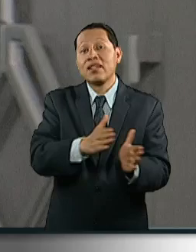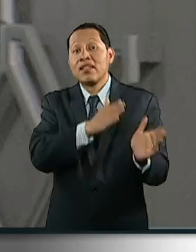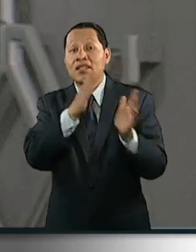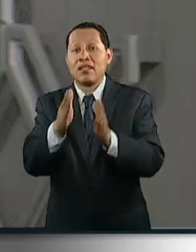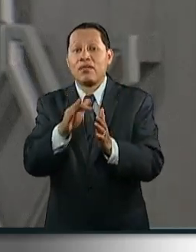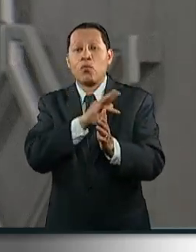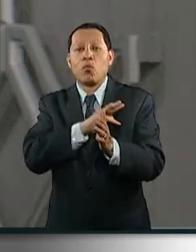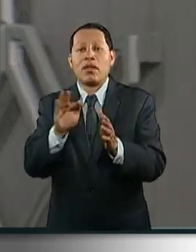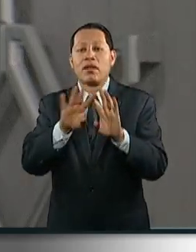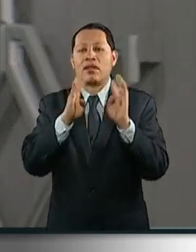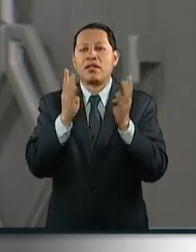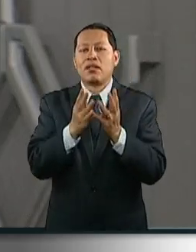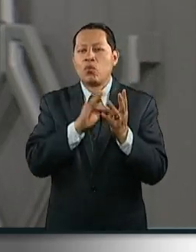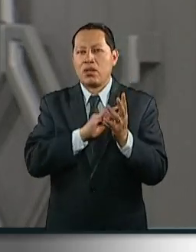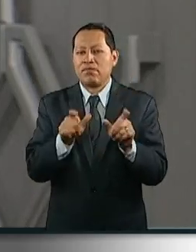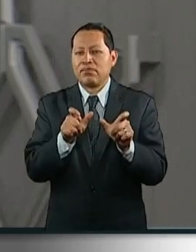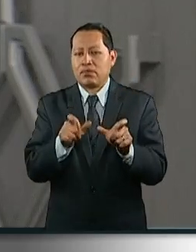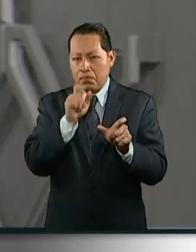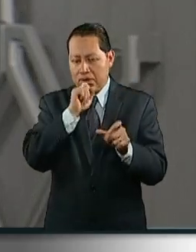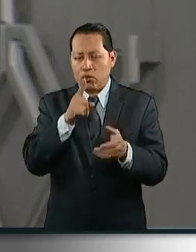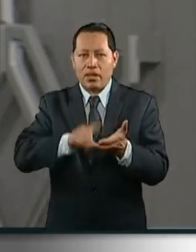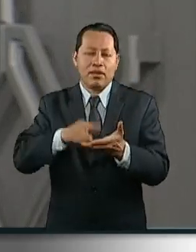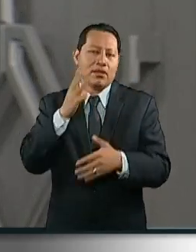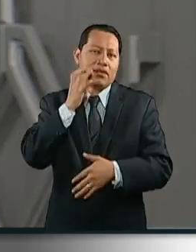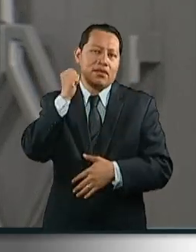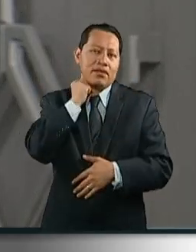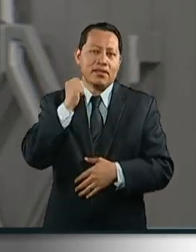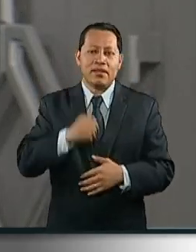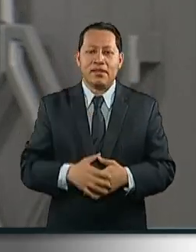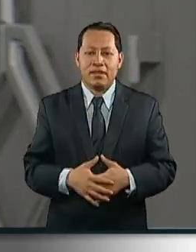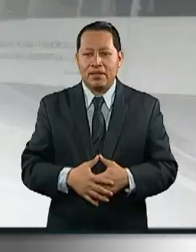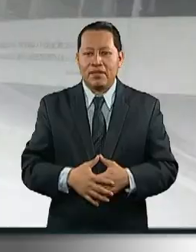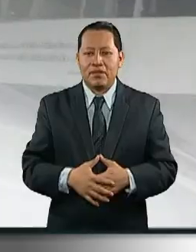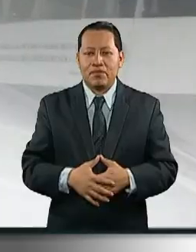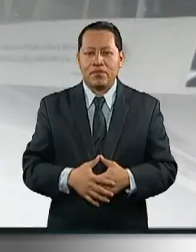por integrantes del bloque de contención en el Senado.